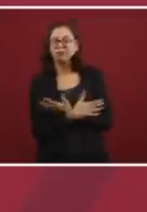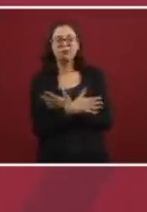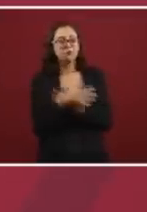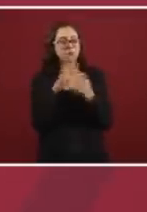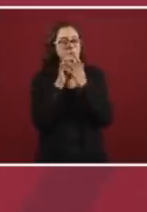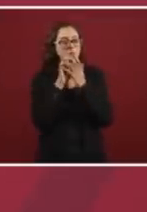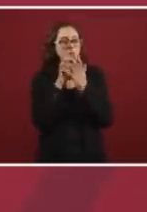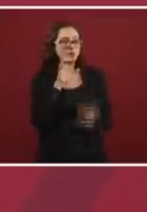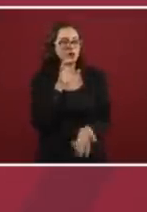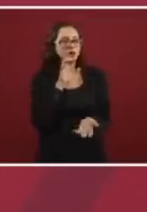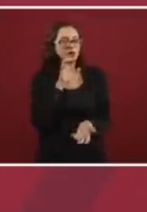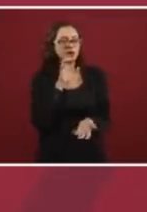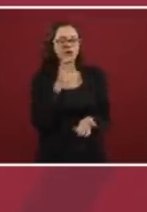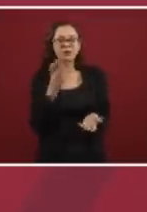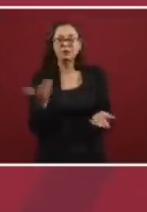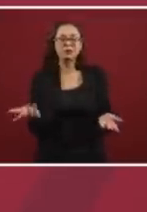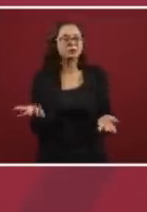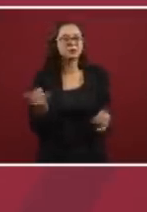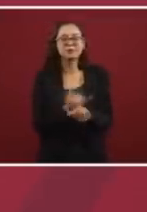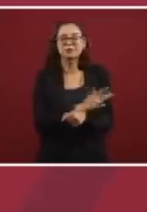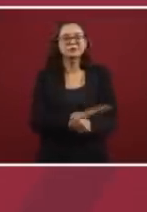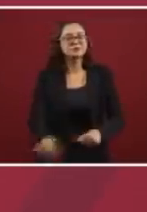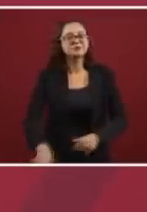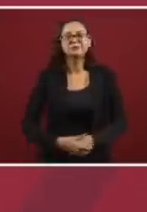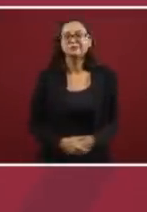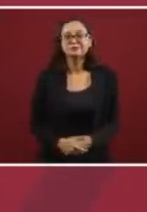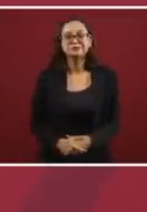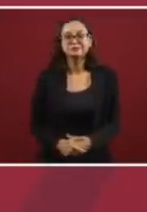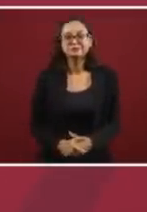este este asunto